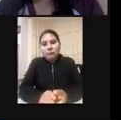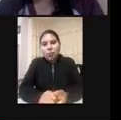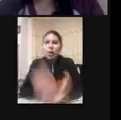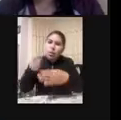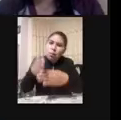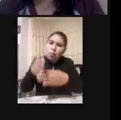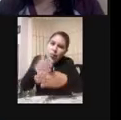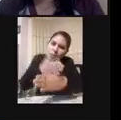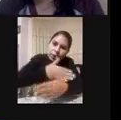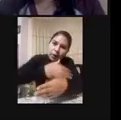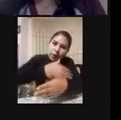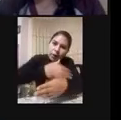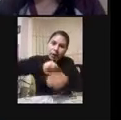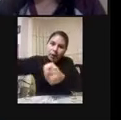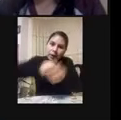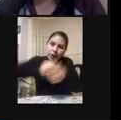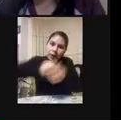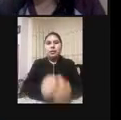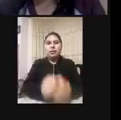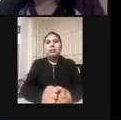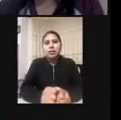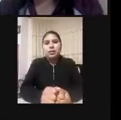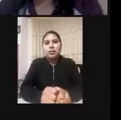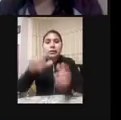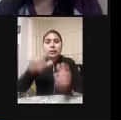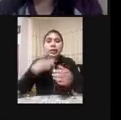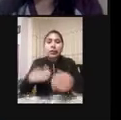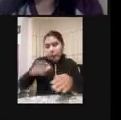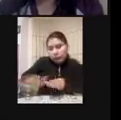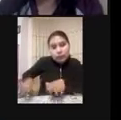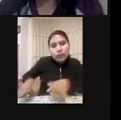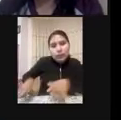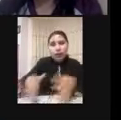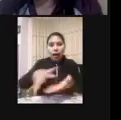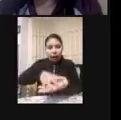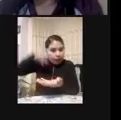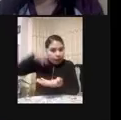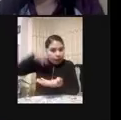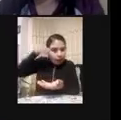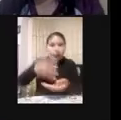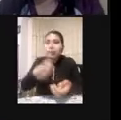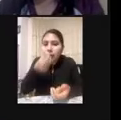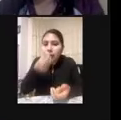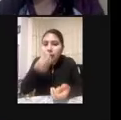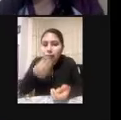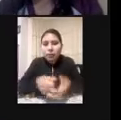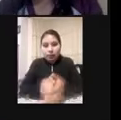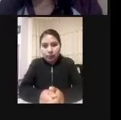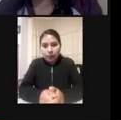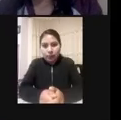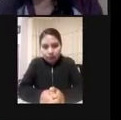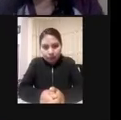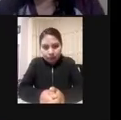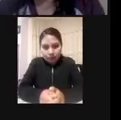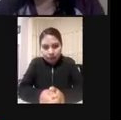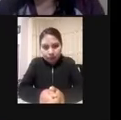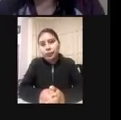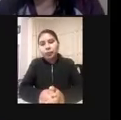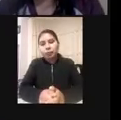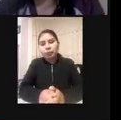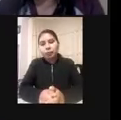tolerar todo esto. Pero vamos a evitar, en gran sentido, todas las frutas o los alimentos que contengan algún tipo de semilla o de